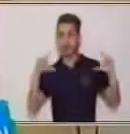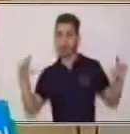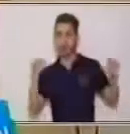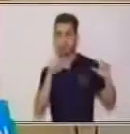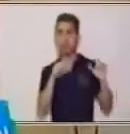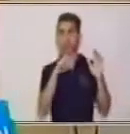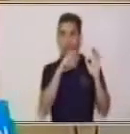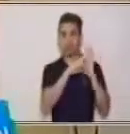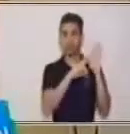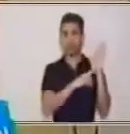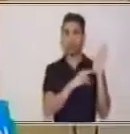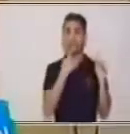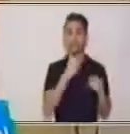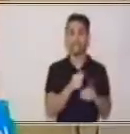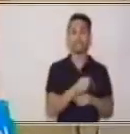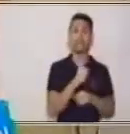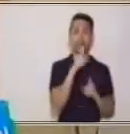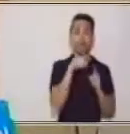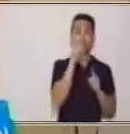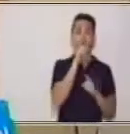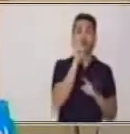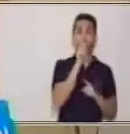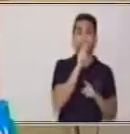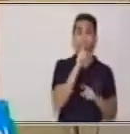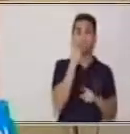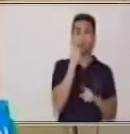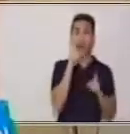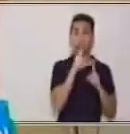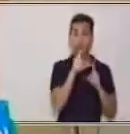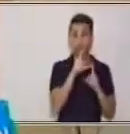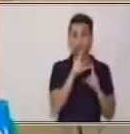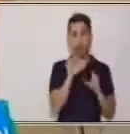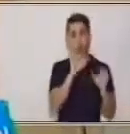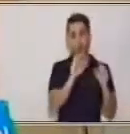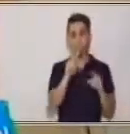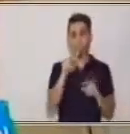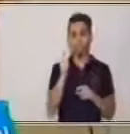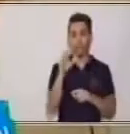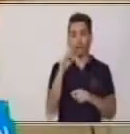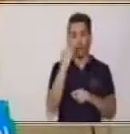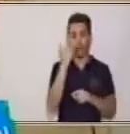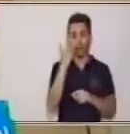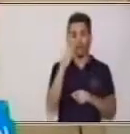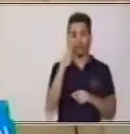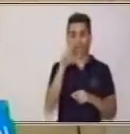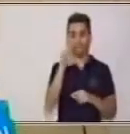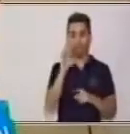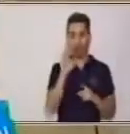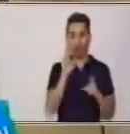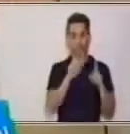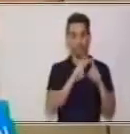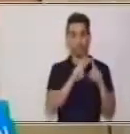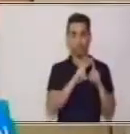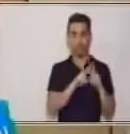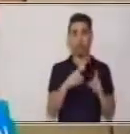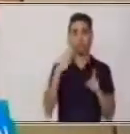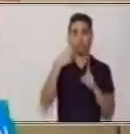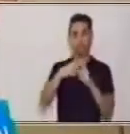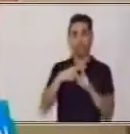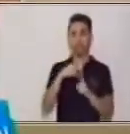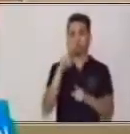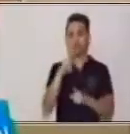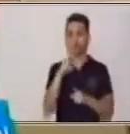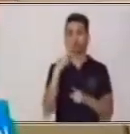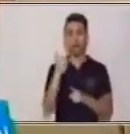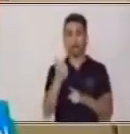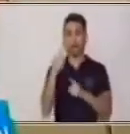cuadrado del primer término más el doble del primero por el segundo más el cuadrado del segundo. Pero el día de hoy